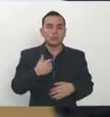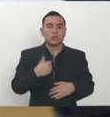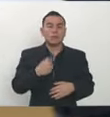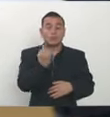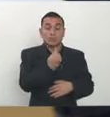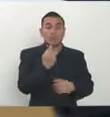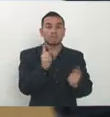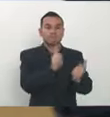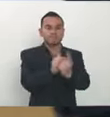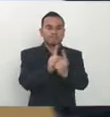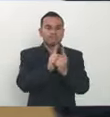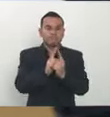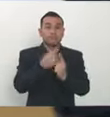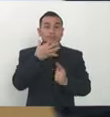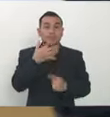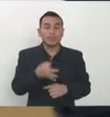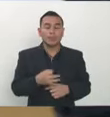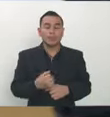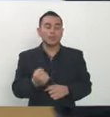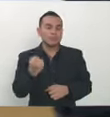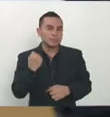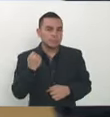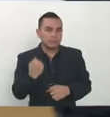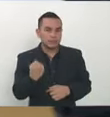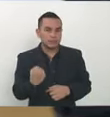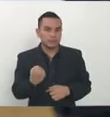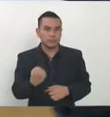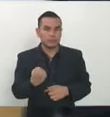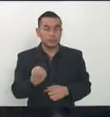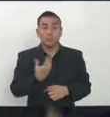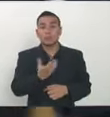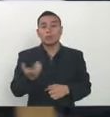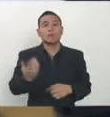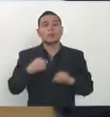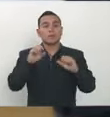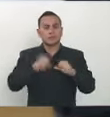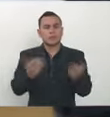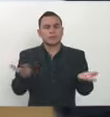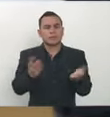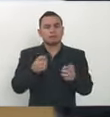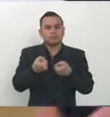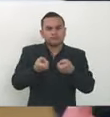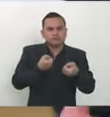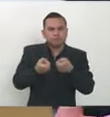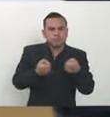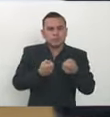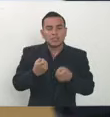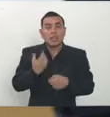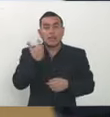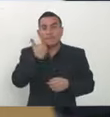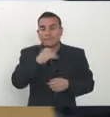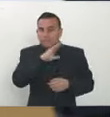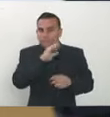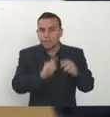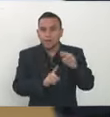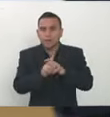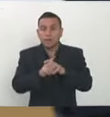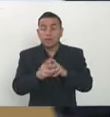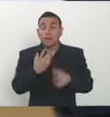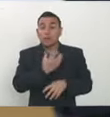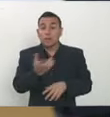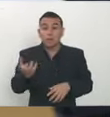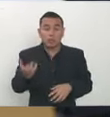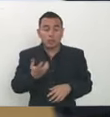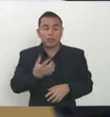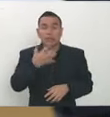está la parte más clave en este momento de poder hacer el control. Las medidas para el tratamiento, el manejo se